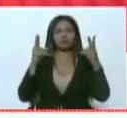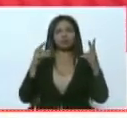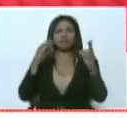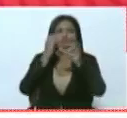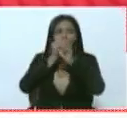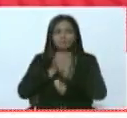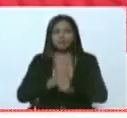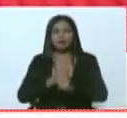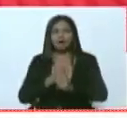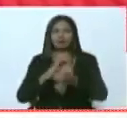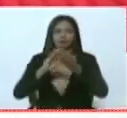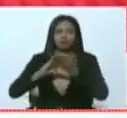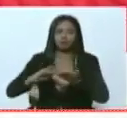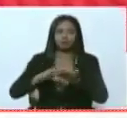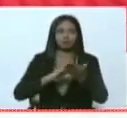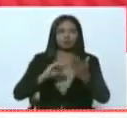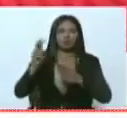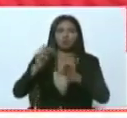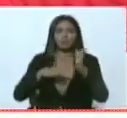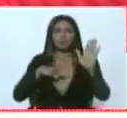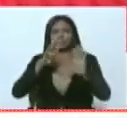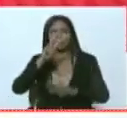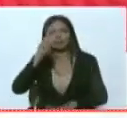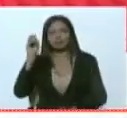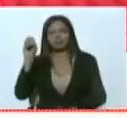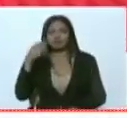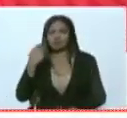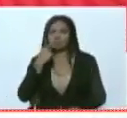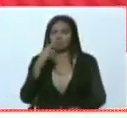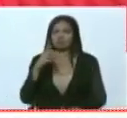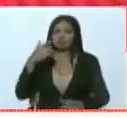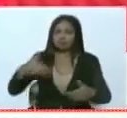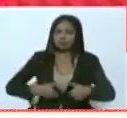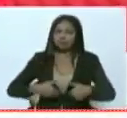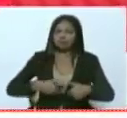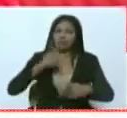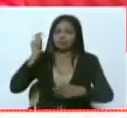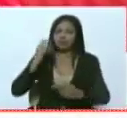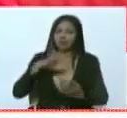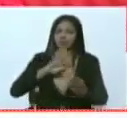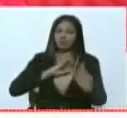esperanza renovada en el año 2020. Yo siempre insisto en una tarea